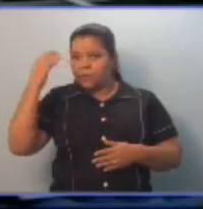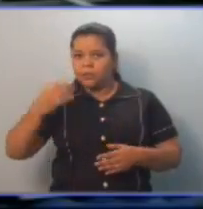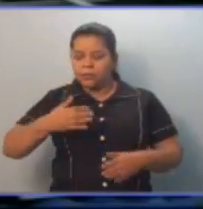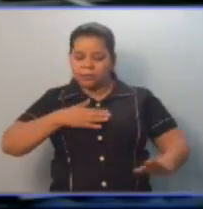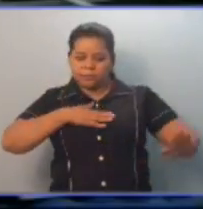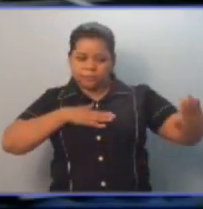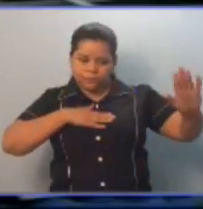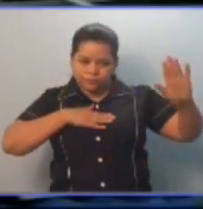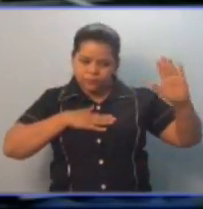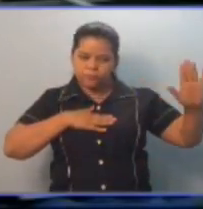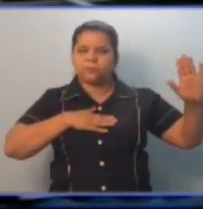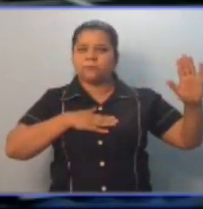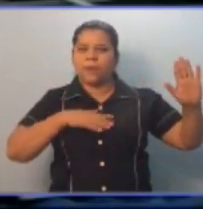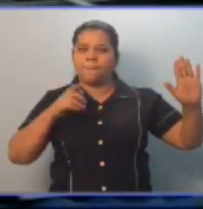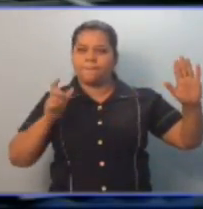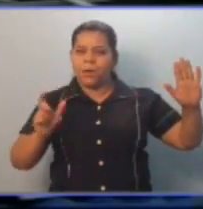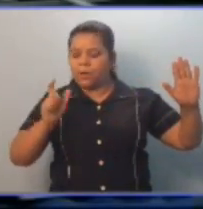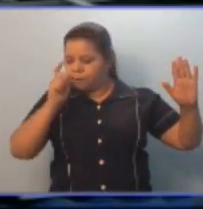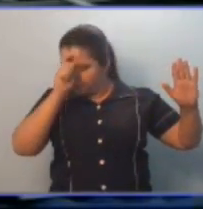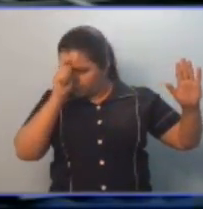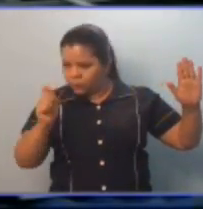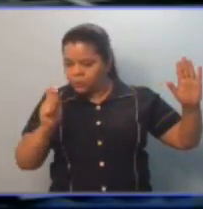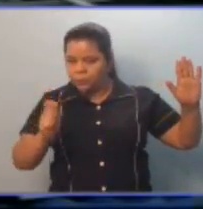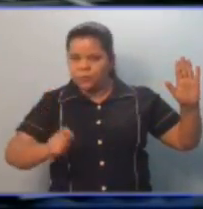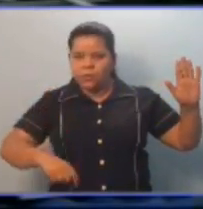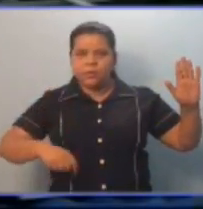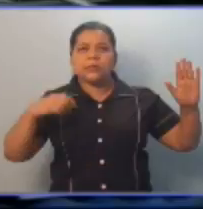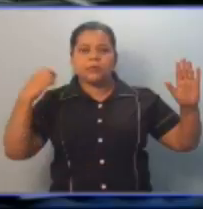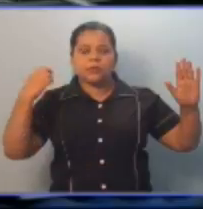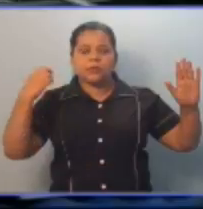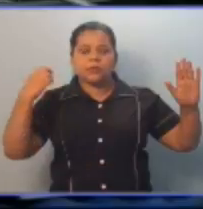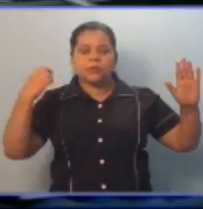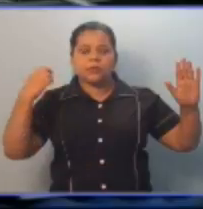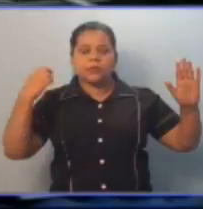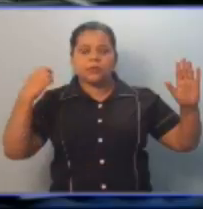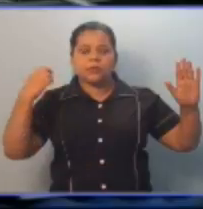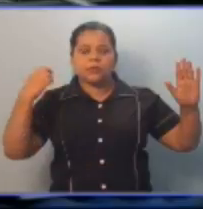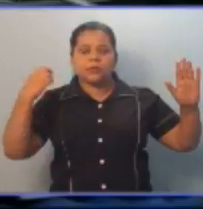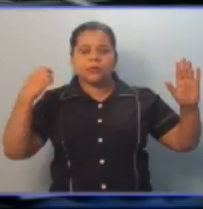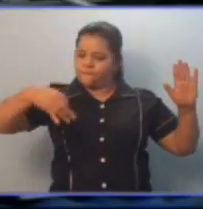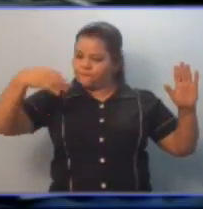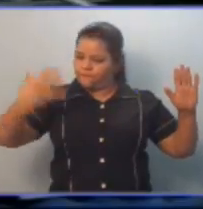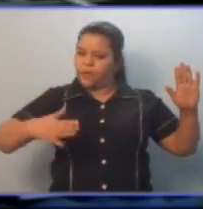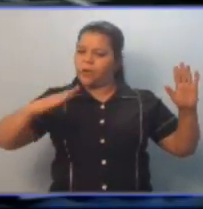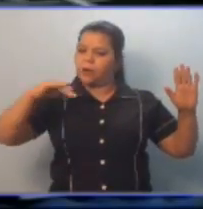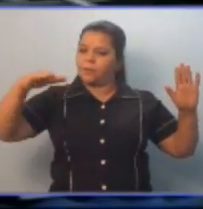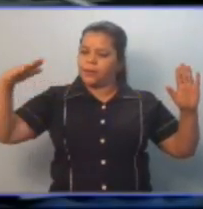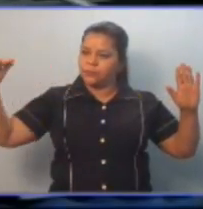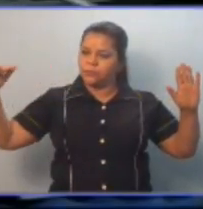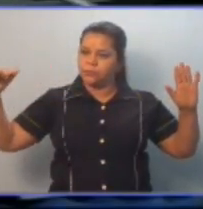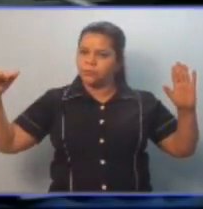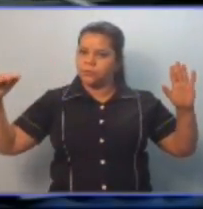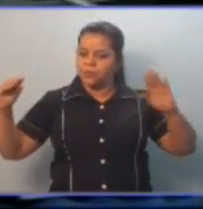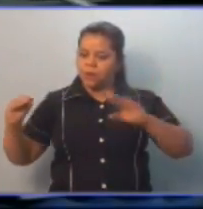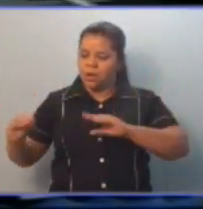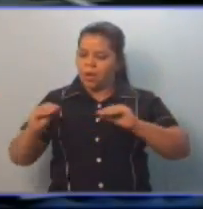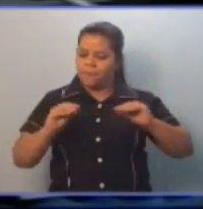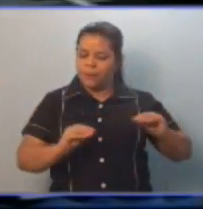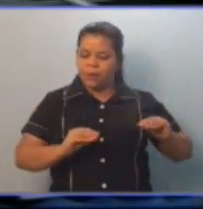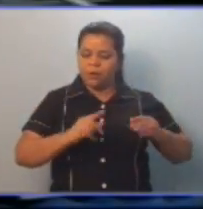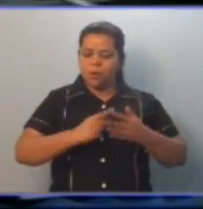bajo su palabra de honor ser fiel a la República, cumplir y hacer cumplir